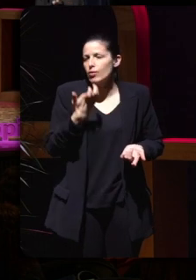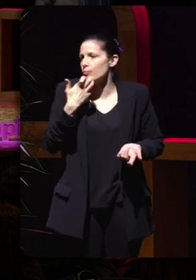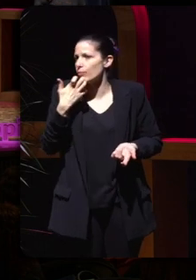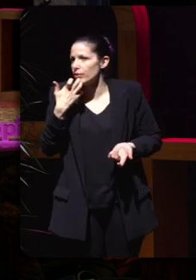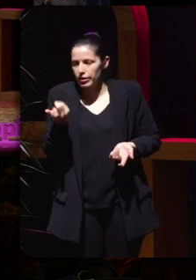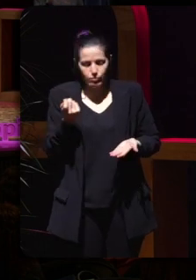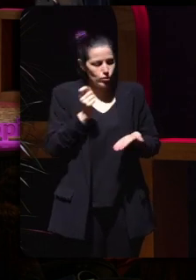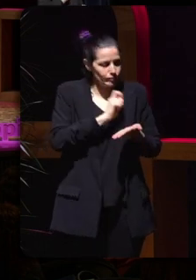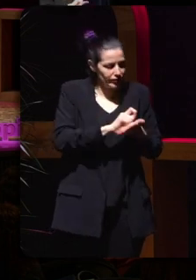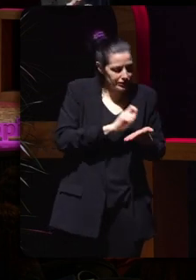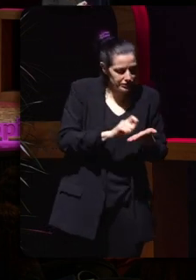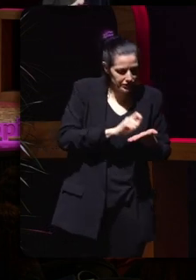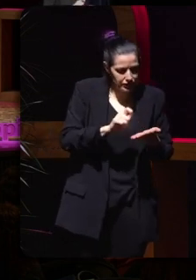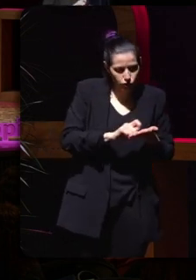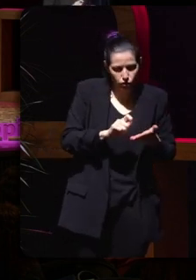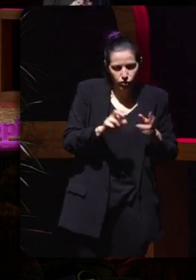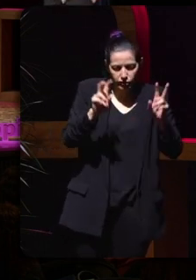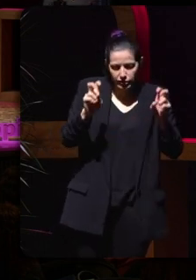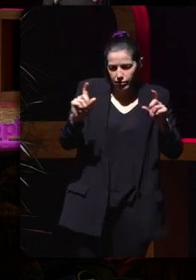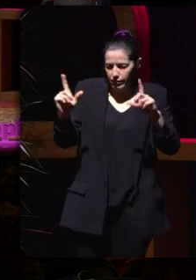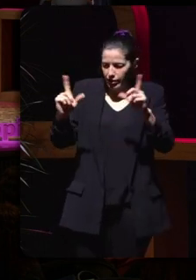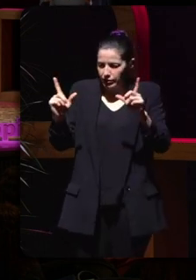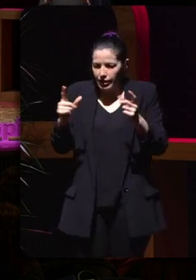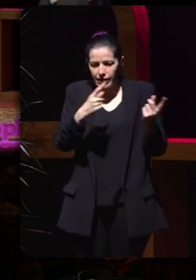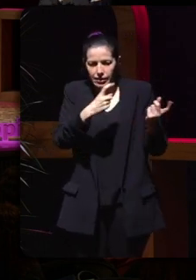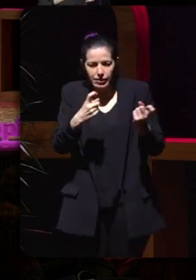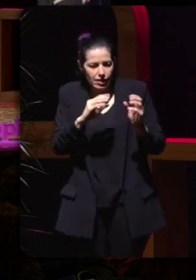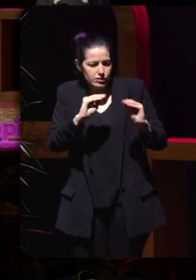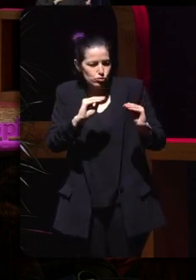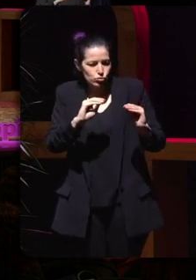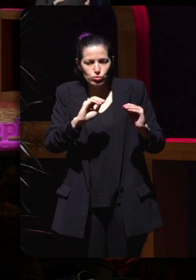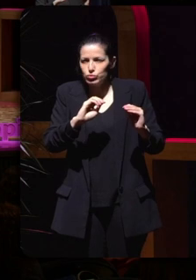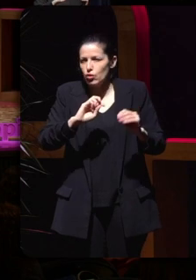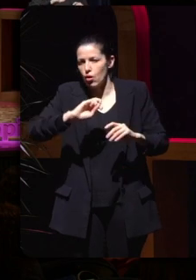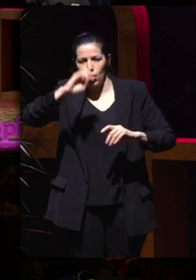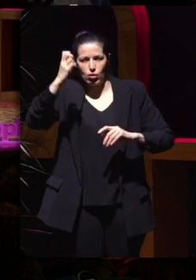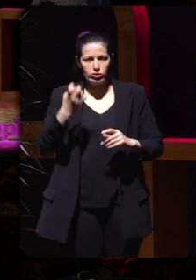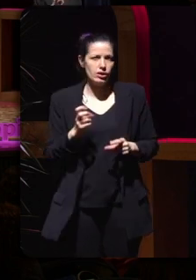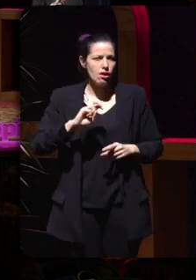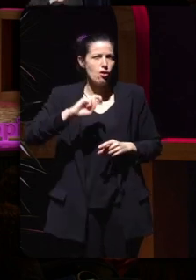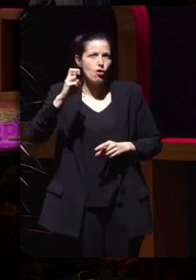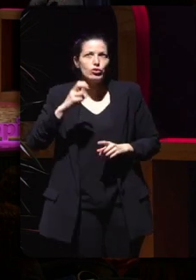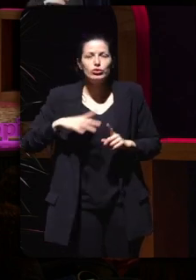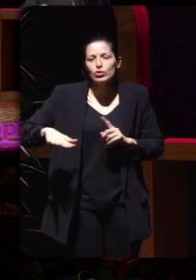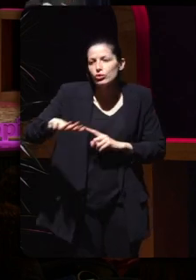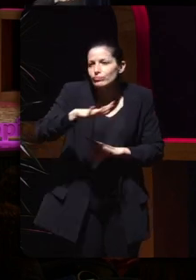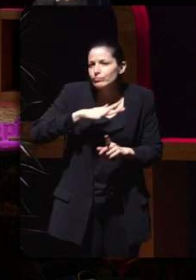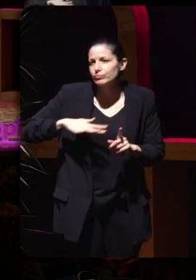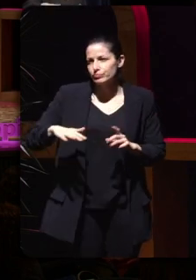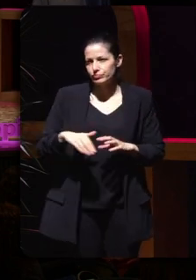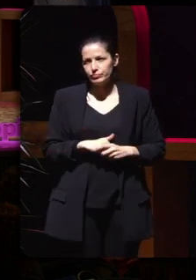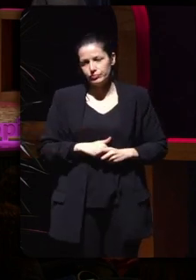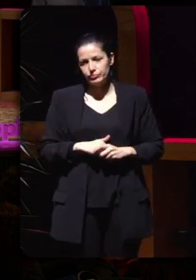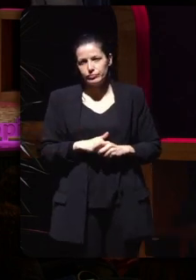televisión que necesita pues necesita otra perspectiva necesita otros sitios necesita otro lugar